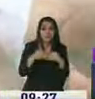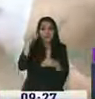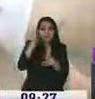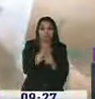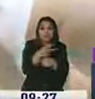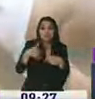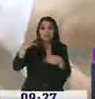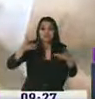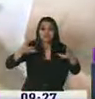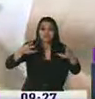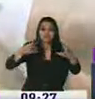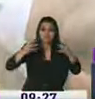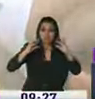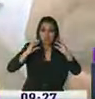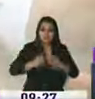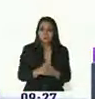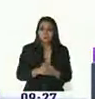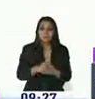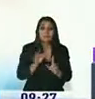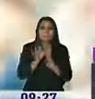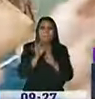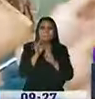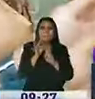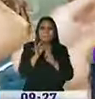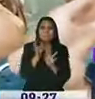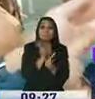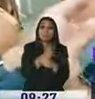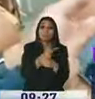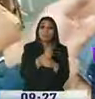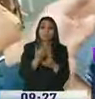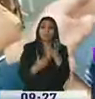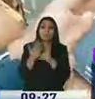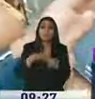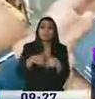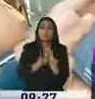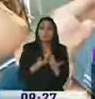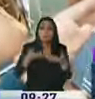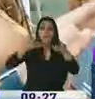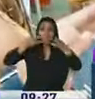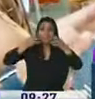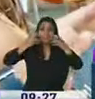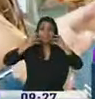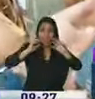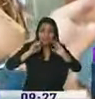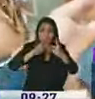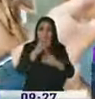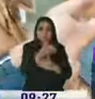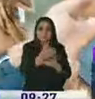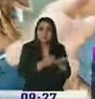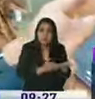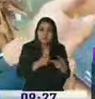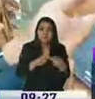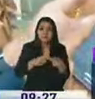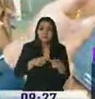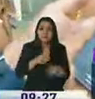el maíz. Lo principal producto en ese tiempo era el maíz, el verde, la